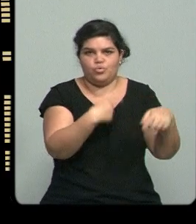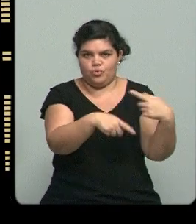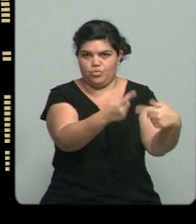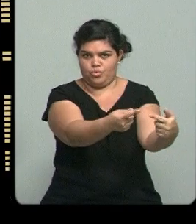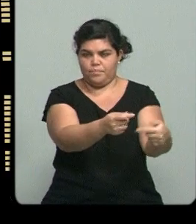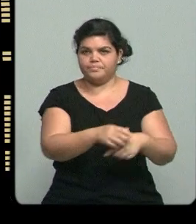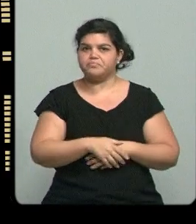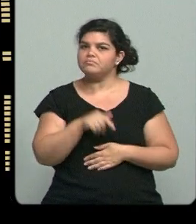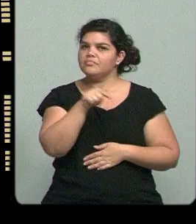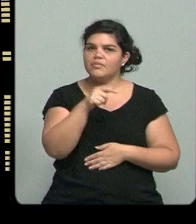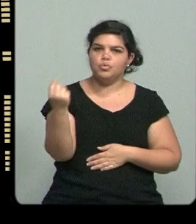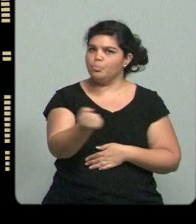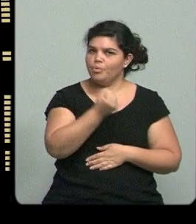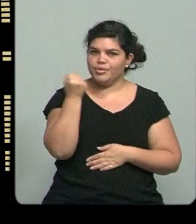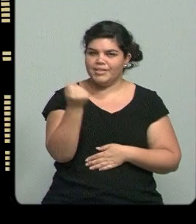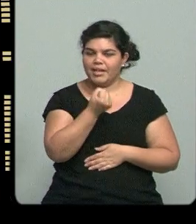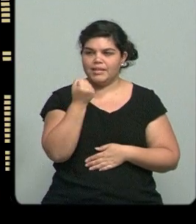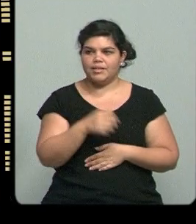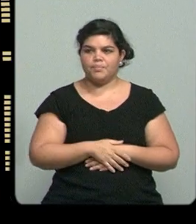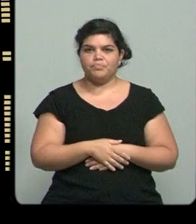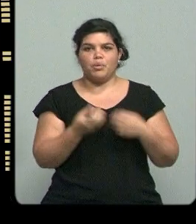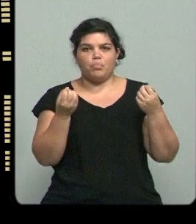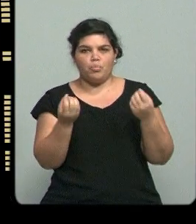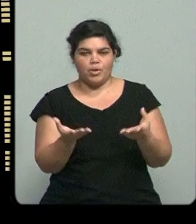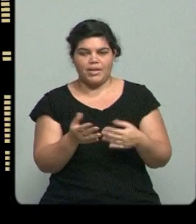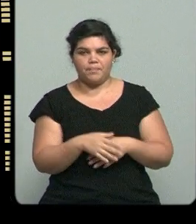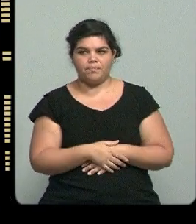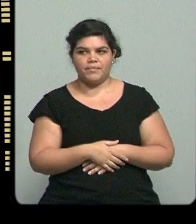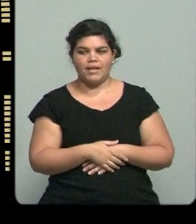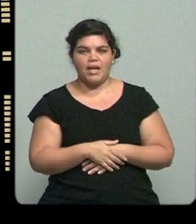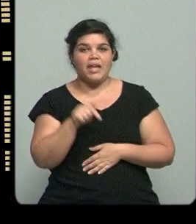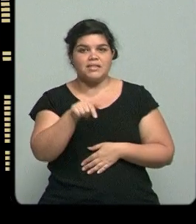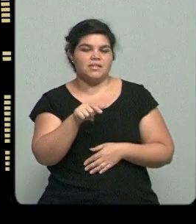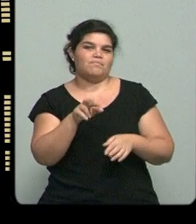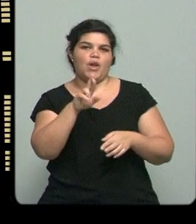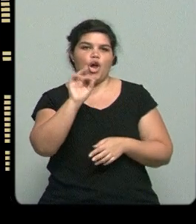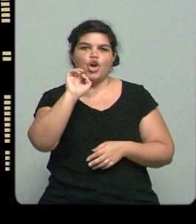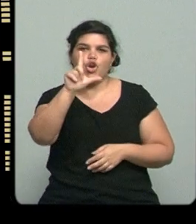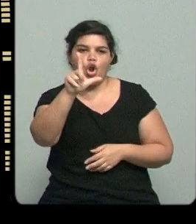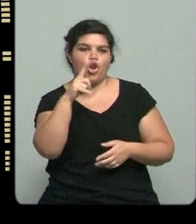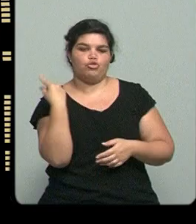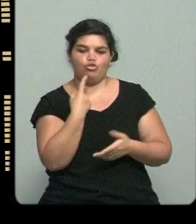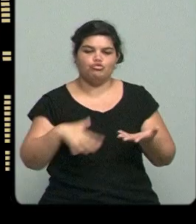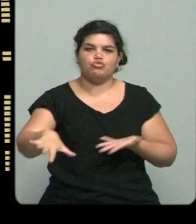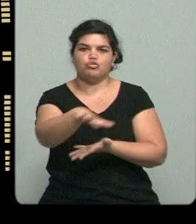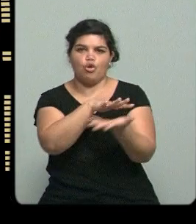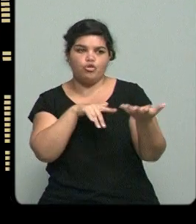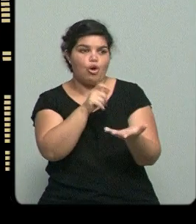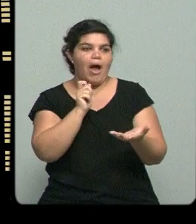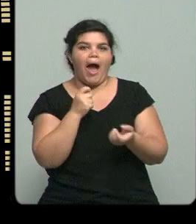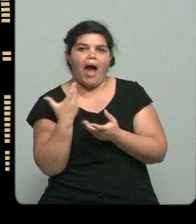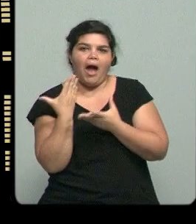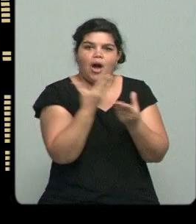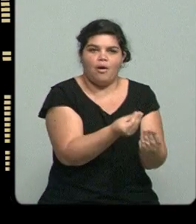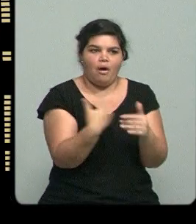digo, porque en ese rol que cumplimos como sociedad es importante para que ellos se puedan desarrollar. Ahora, la educación